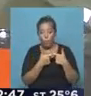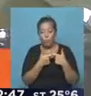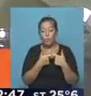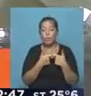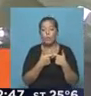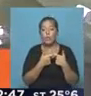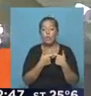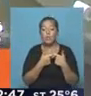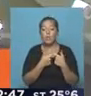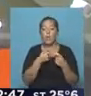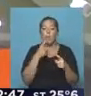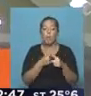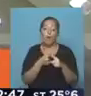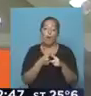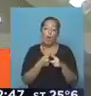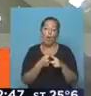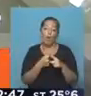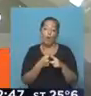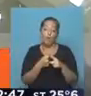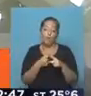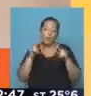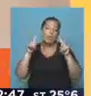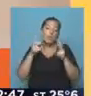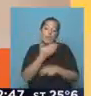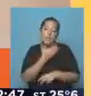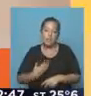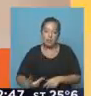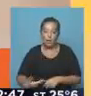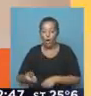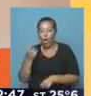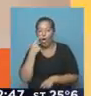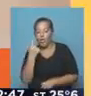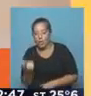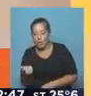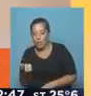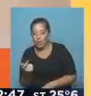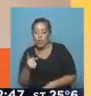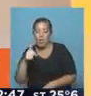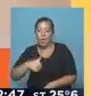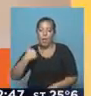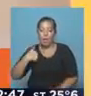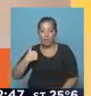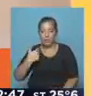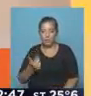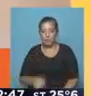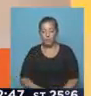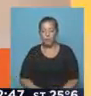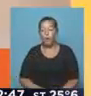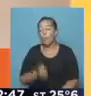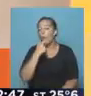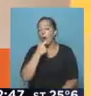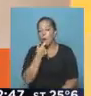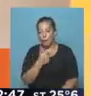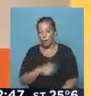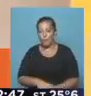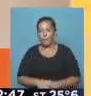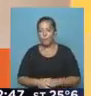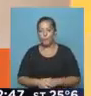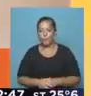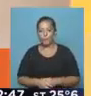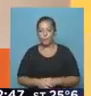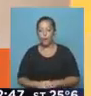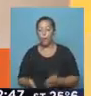los aparatos estatales estructuras estatales hemos conocido casos en nuestros países donde por ejemplo podrían cambiar el